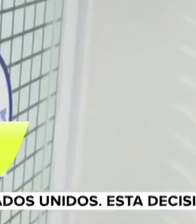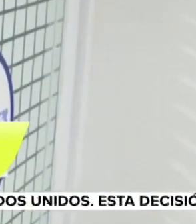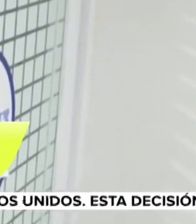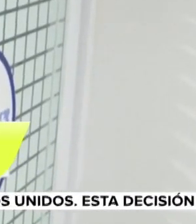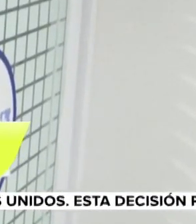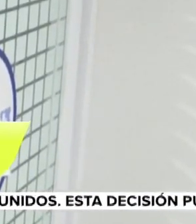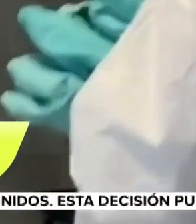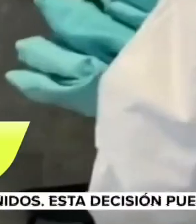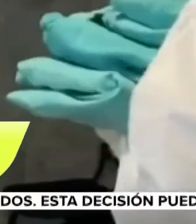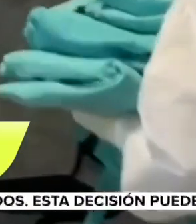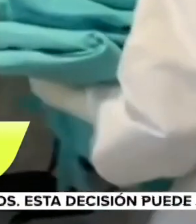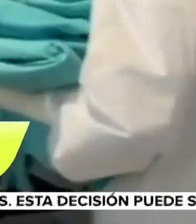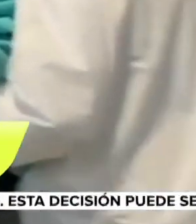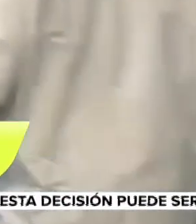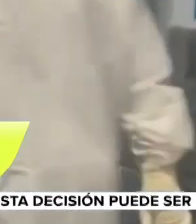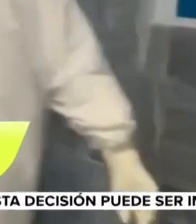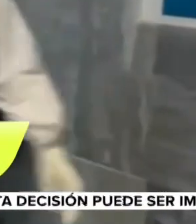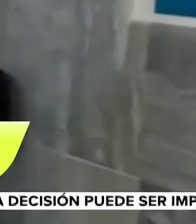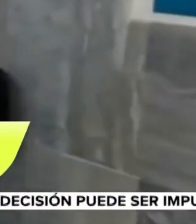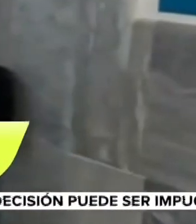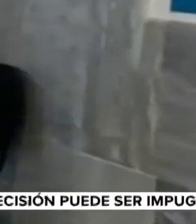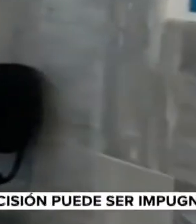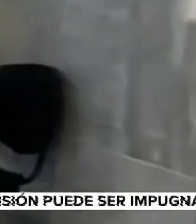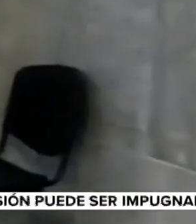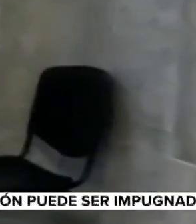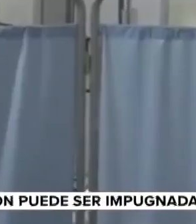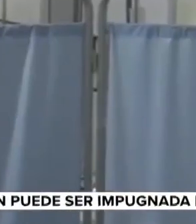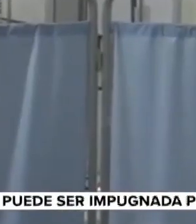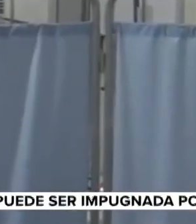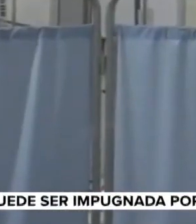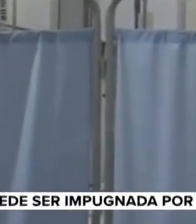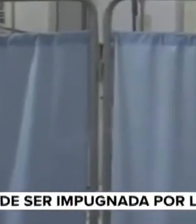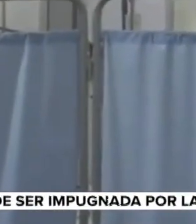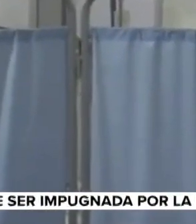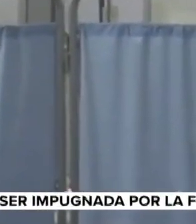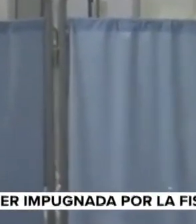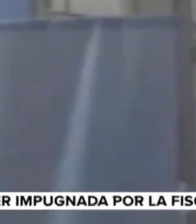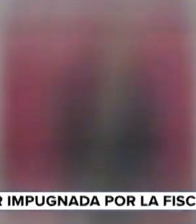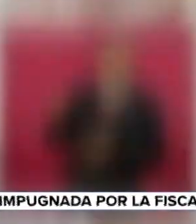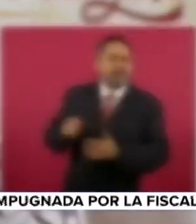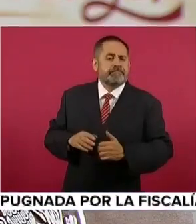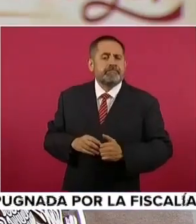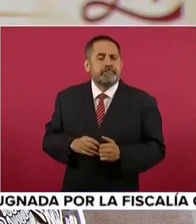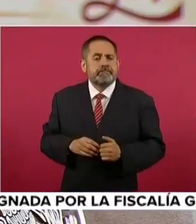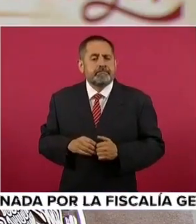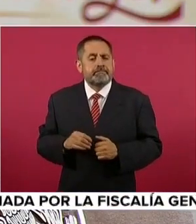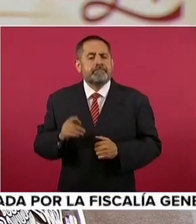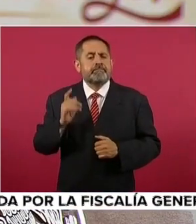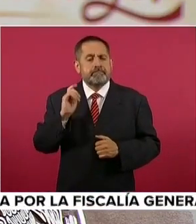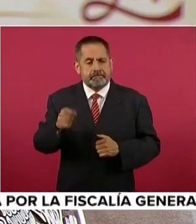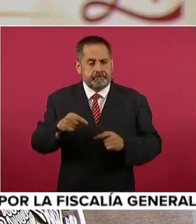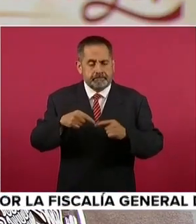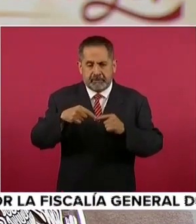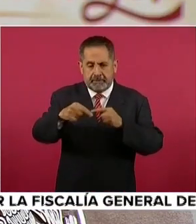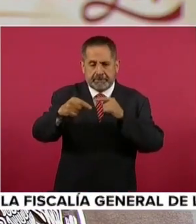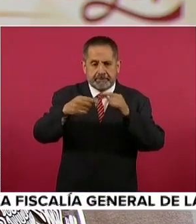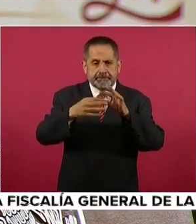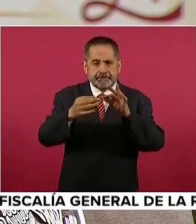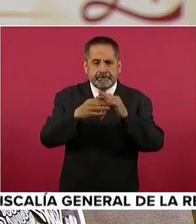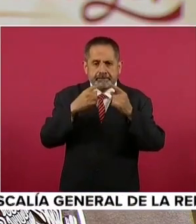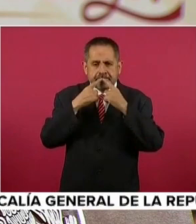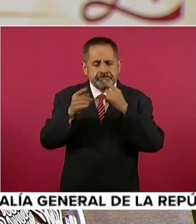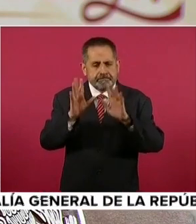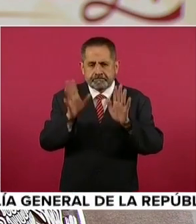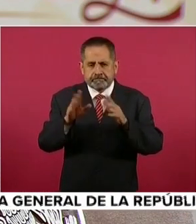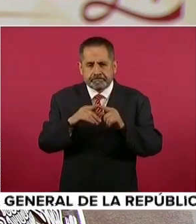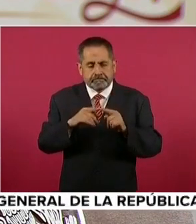importantes en lo que se refiere a la vacunación anti-COVID para menores de edad. Ya tenemos esta tendencia muy claramente